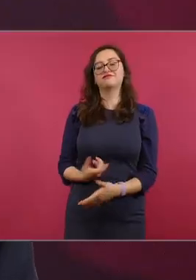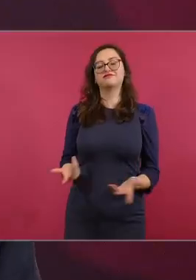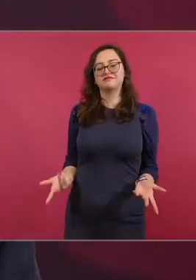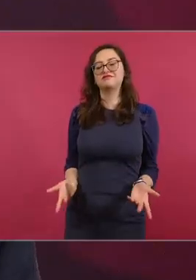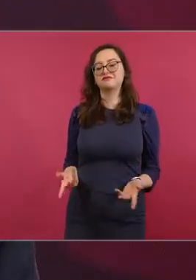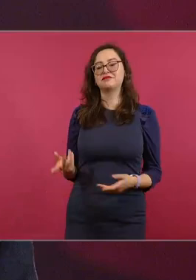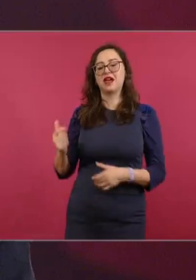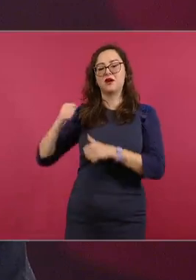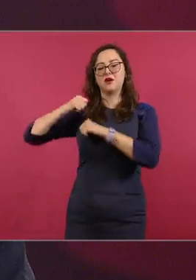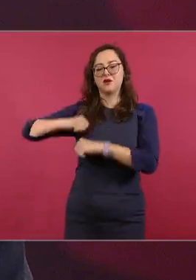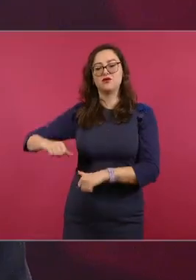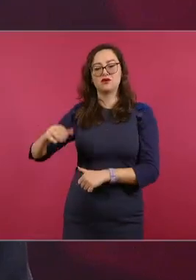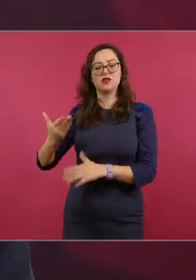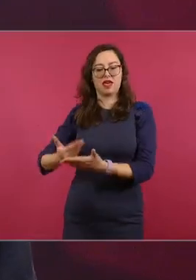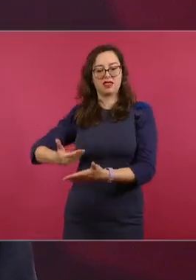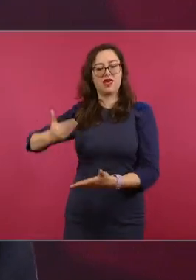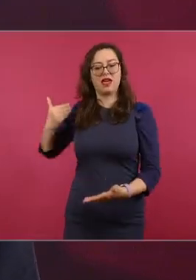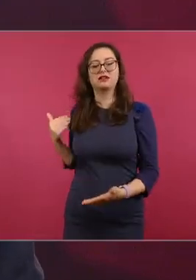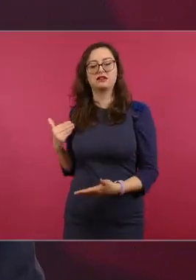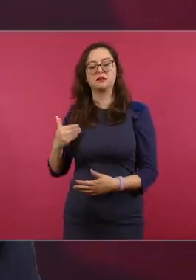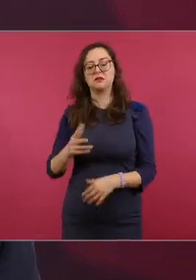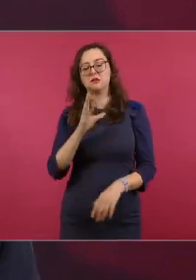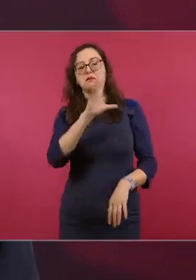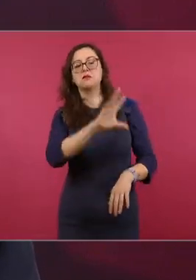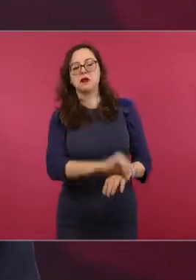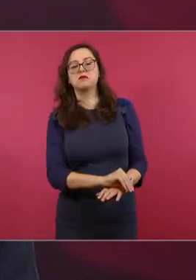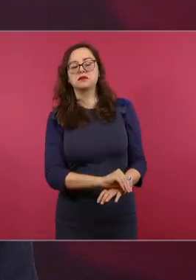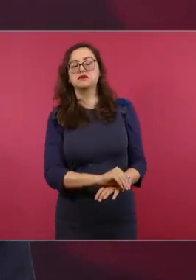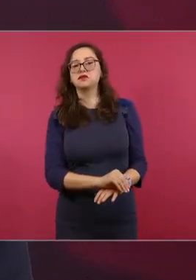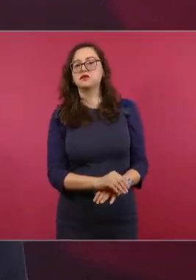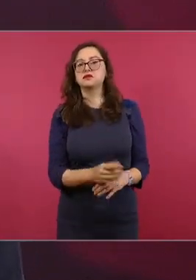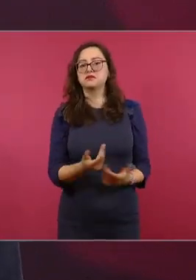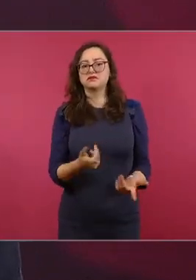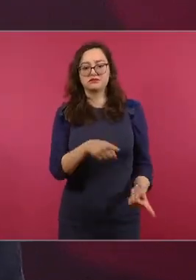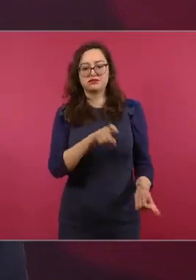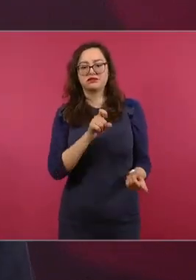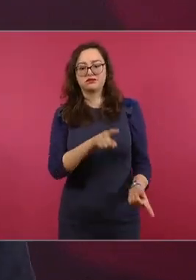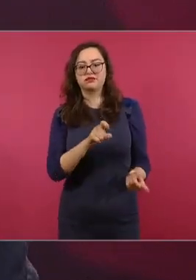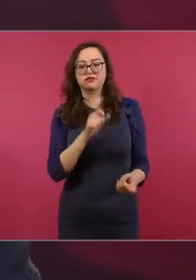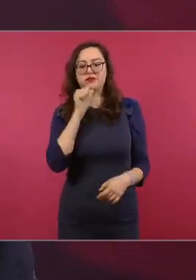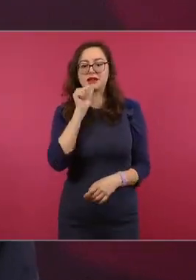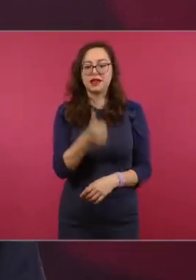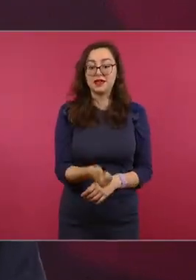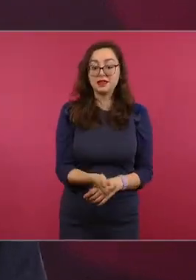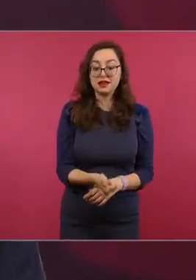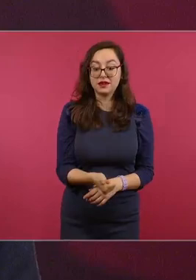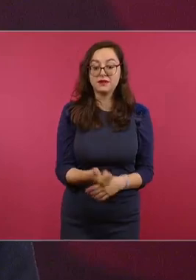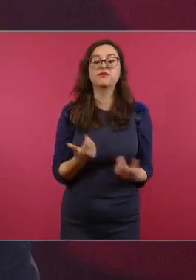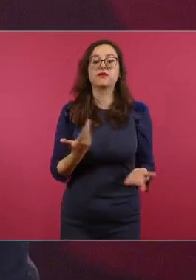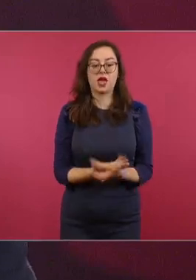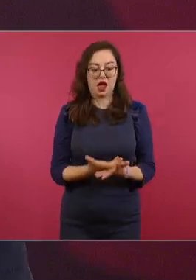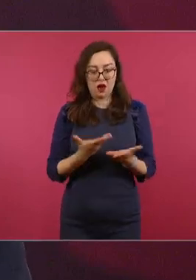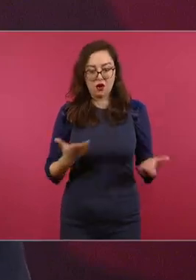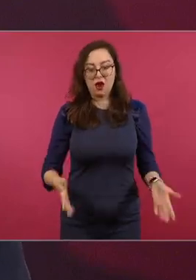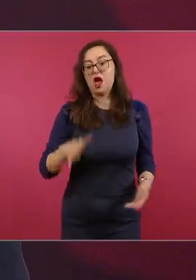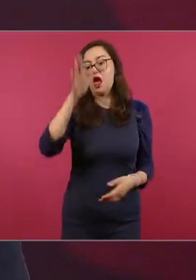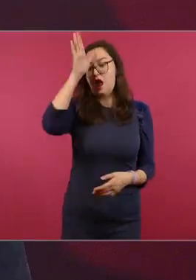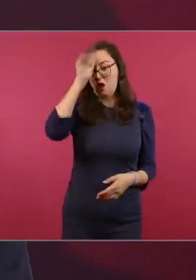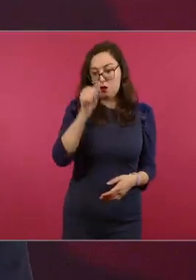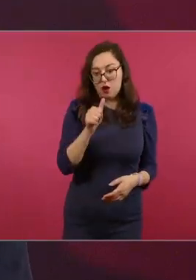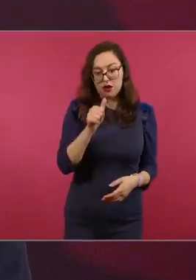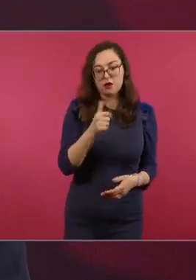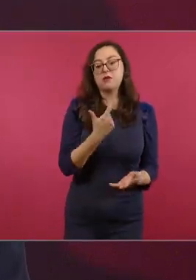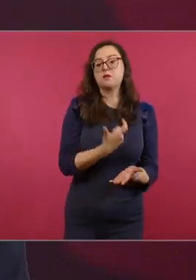hacerlo. Entonces, con algunos se llegó a un acuerdo, están pagando, y con otros se fue al